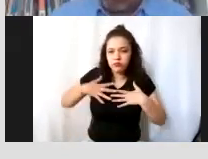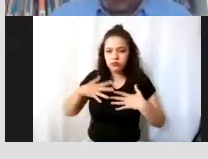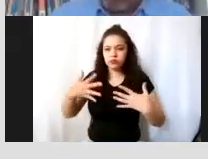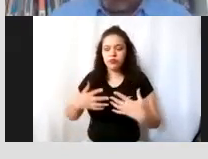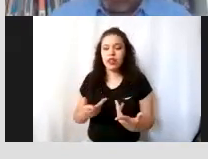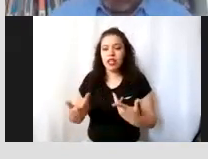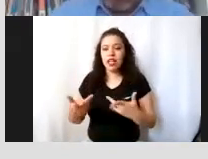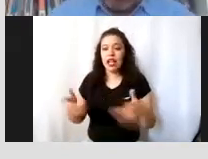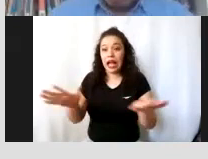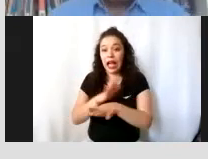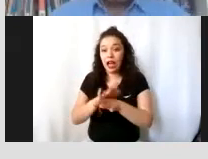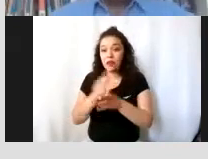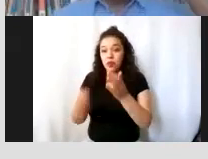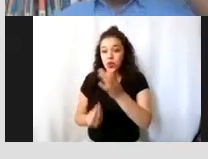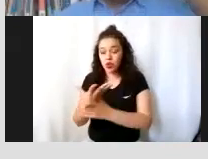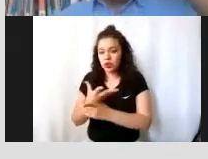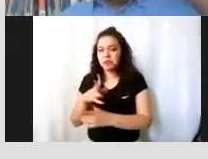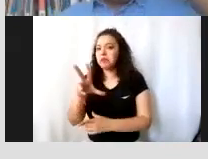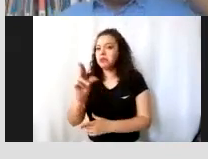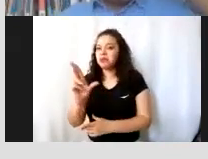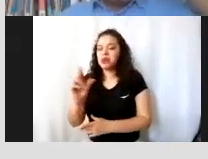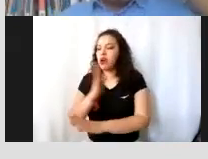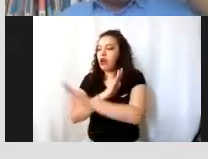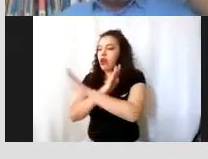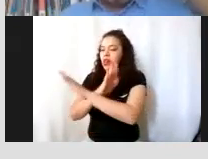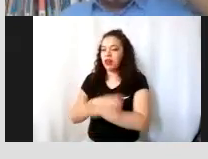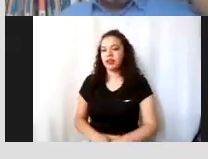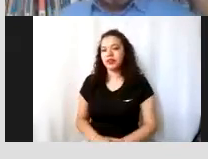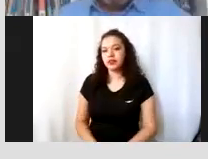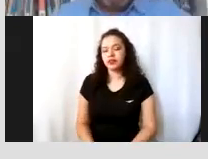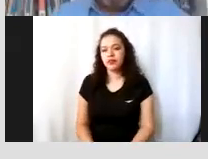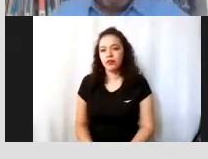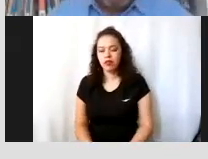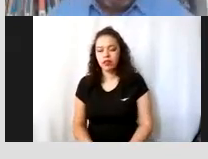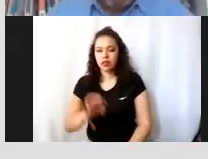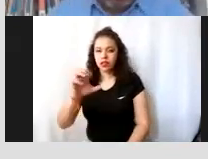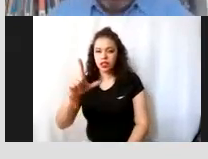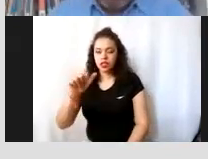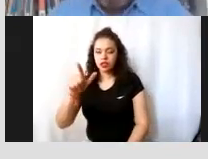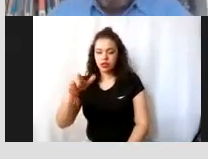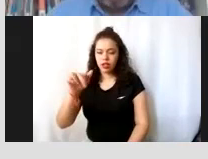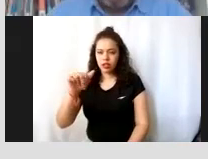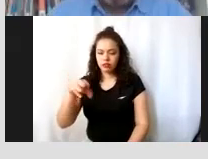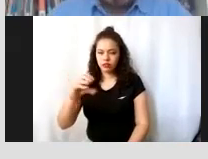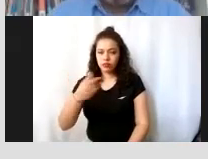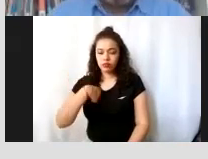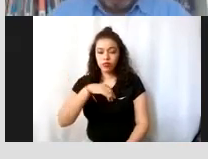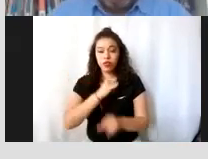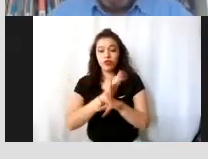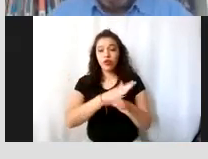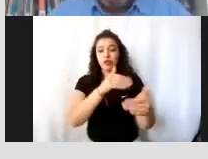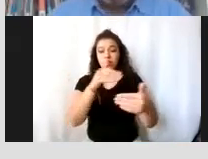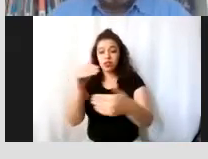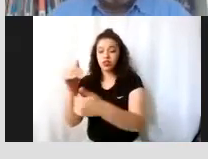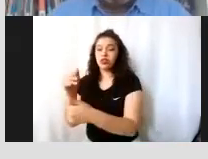donación. Así es, Guadalupe. Nitzela de Luna Ramos señala... Nosotros recabamos información sobre